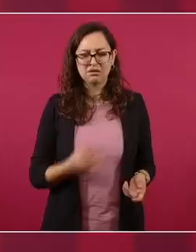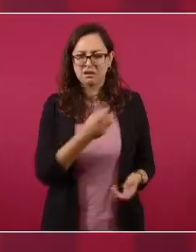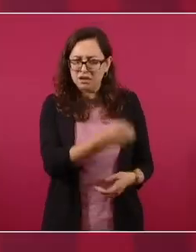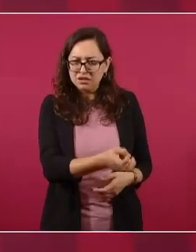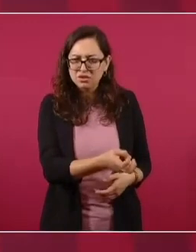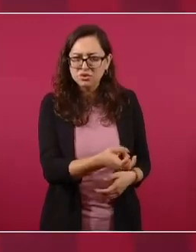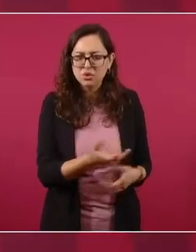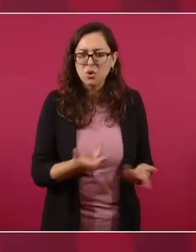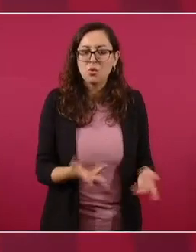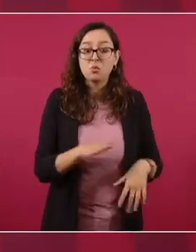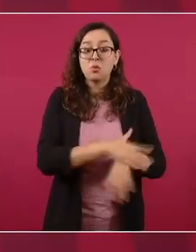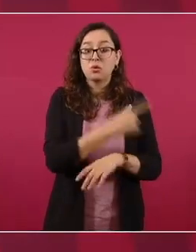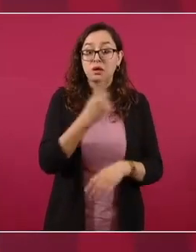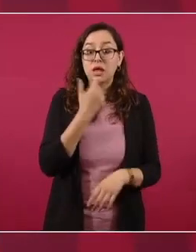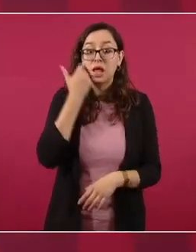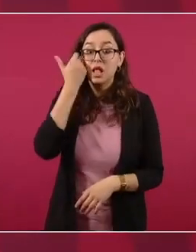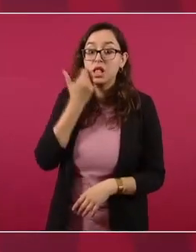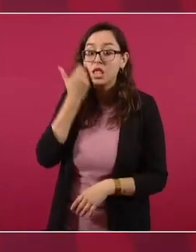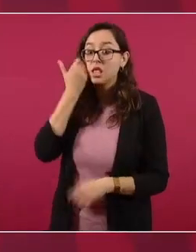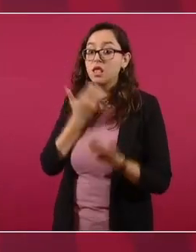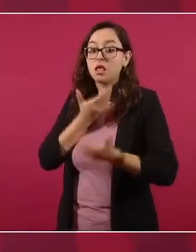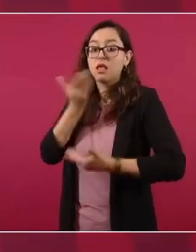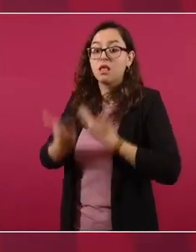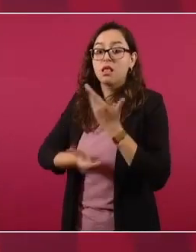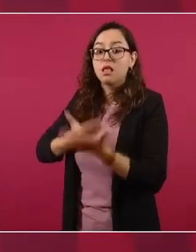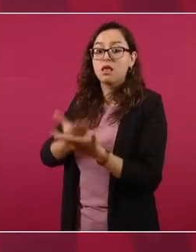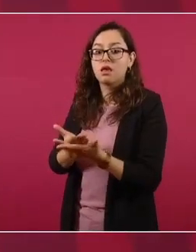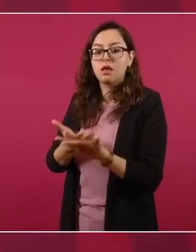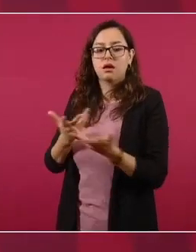porque es el más servicial.